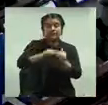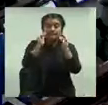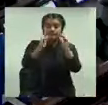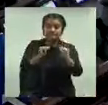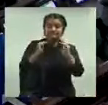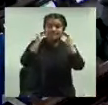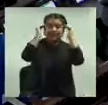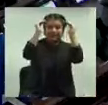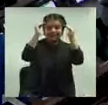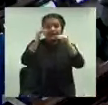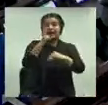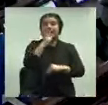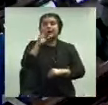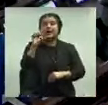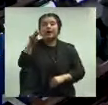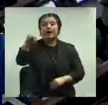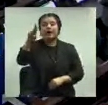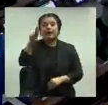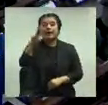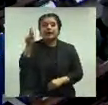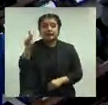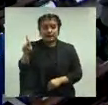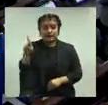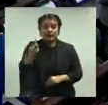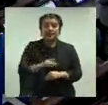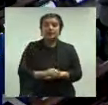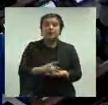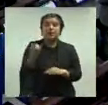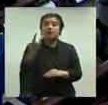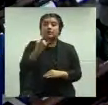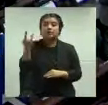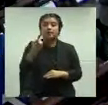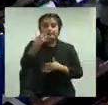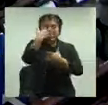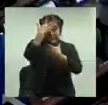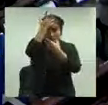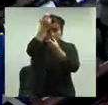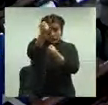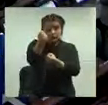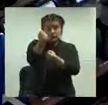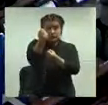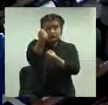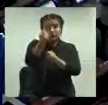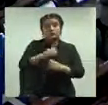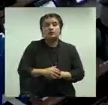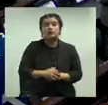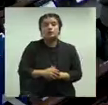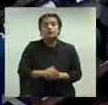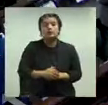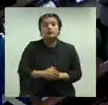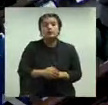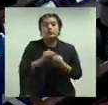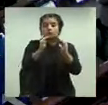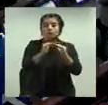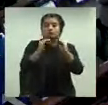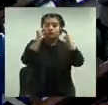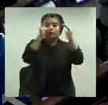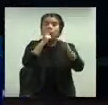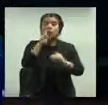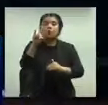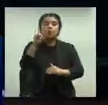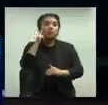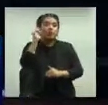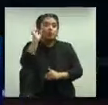Magíster Henry Manuel Arriaga Contreras, Universidad de San Carlos de Guatemala. Doctor Hugo